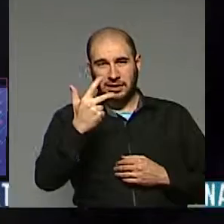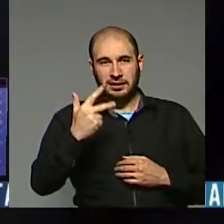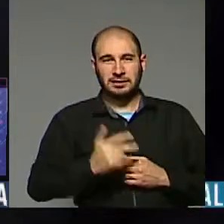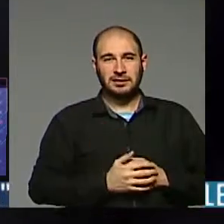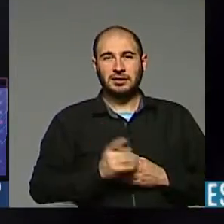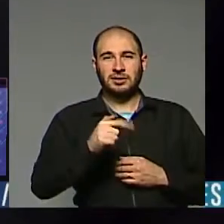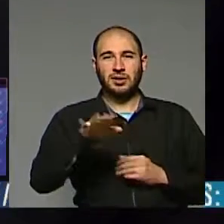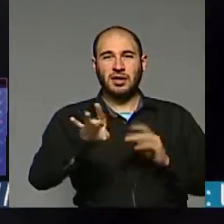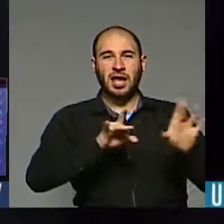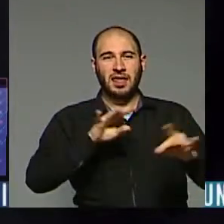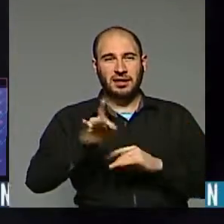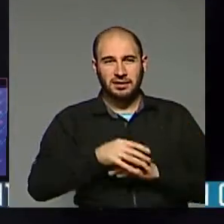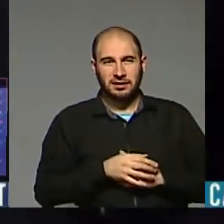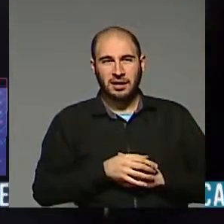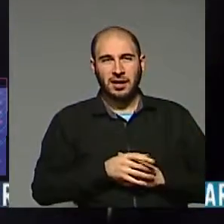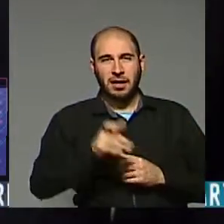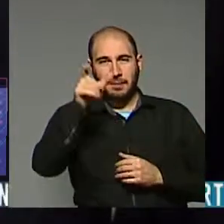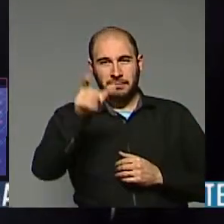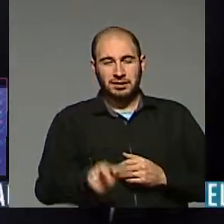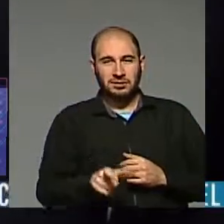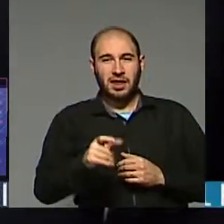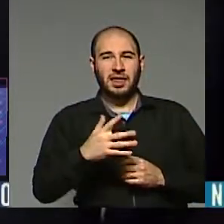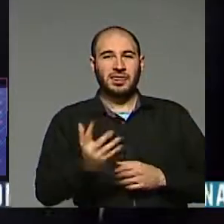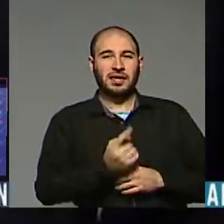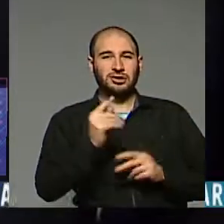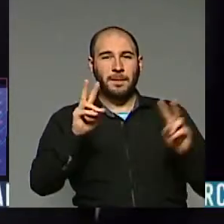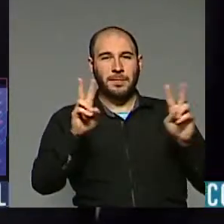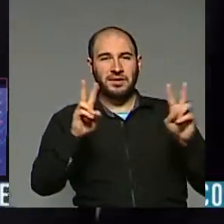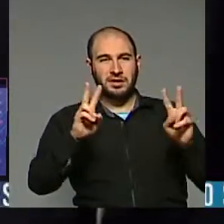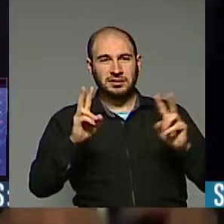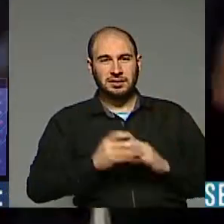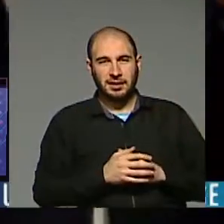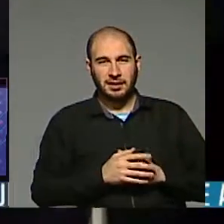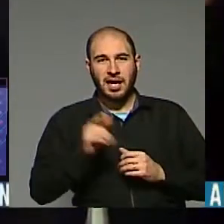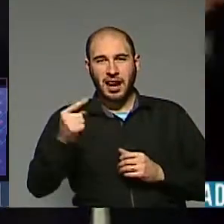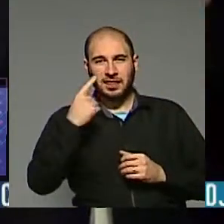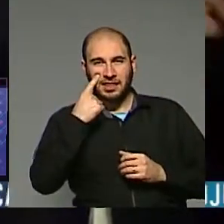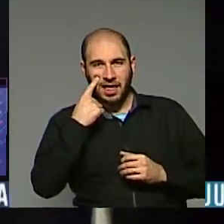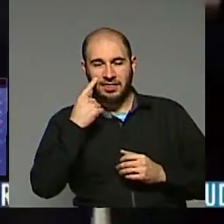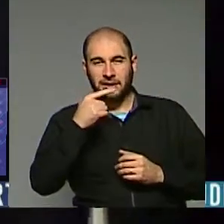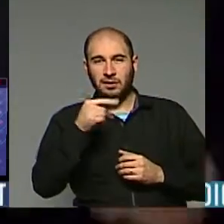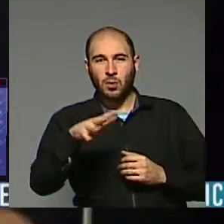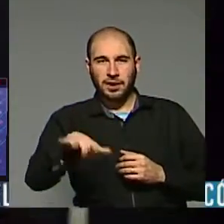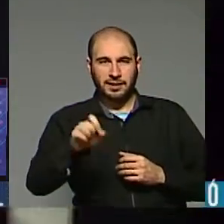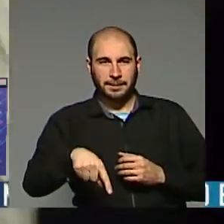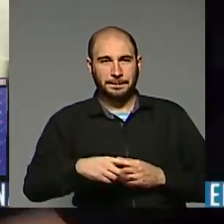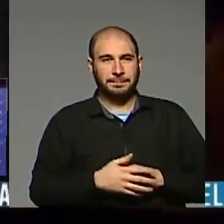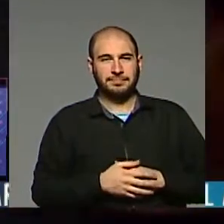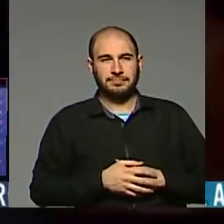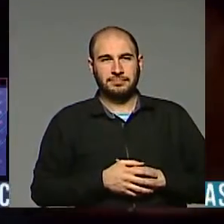1973 han elegido a un dirigente peronista como intendente de la misma.